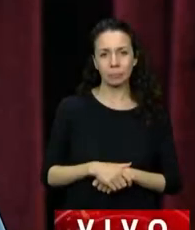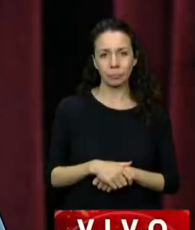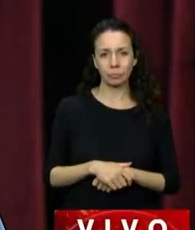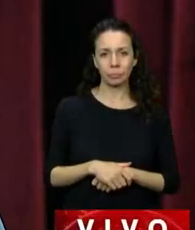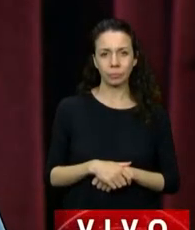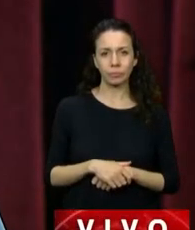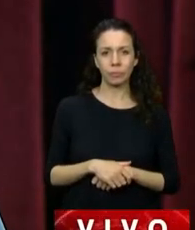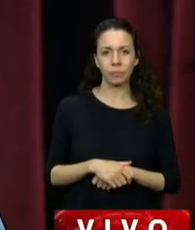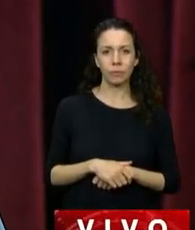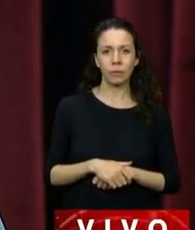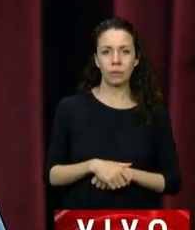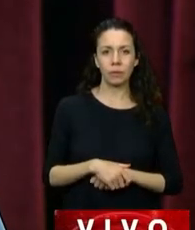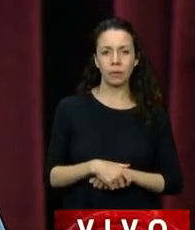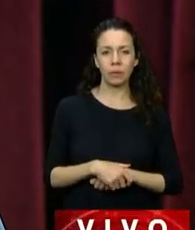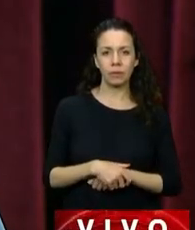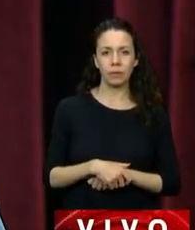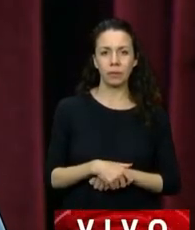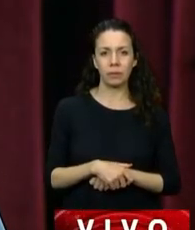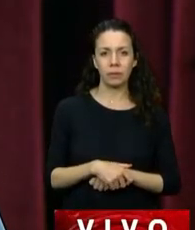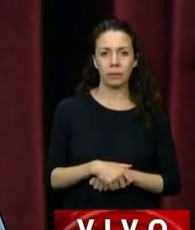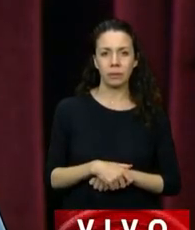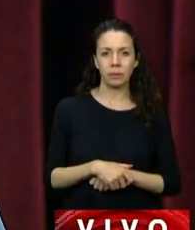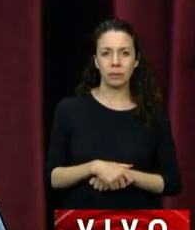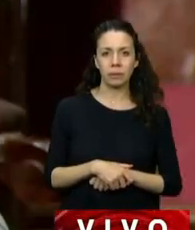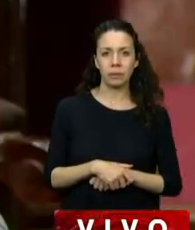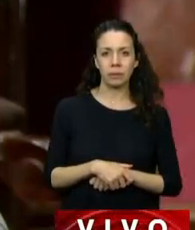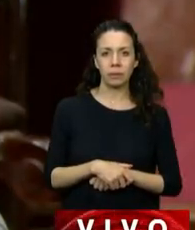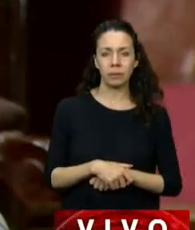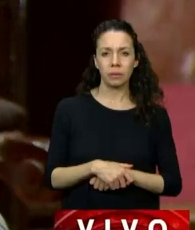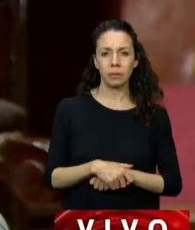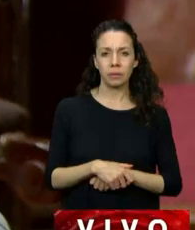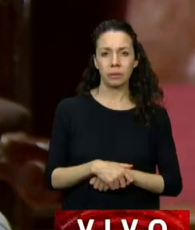Diputado Juan Marino, del Frente de Todos, tiene la palabra.